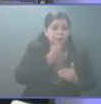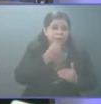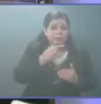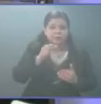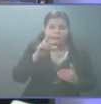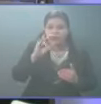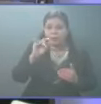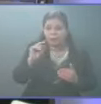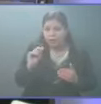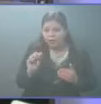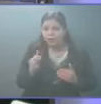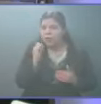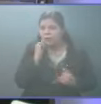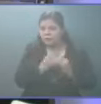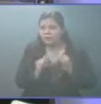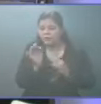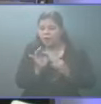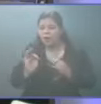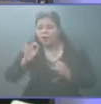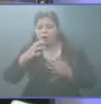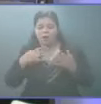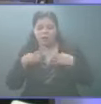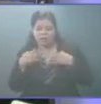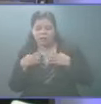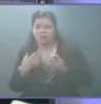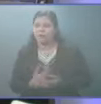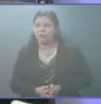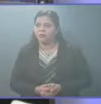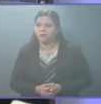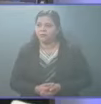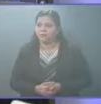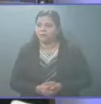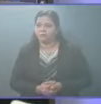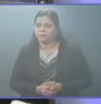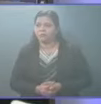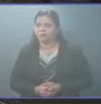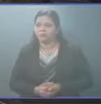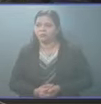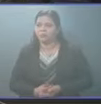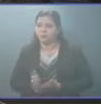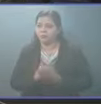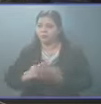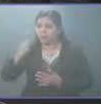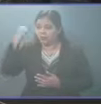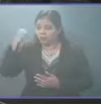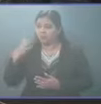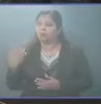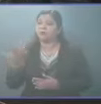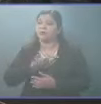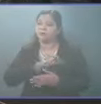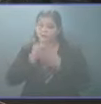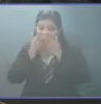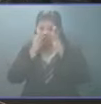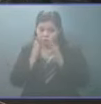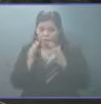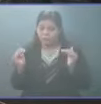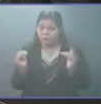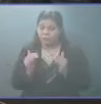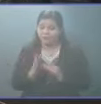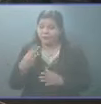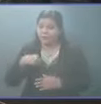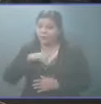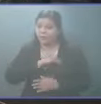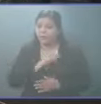es el que al final le va a dar calidad de vida al adulto mayor. Eso es bien importante tomarlo en cuenta también,